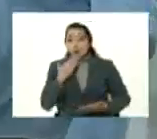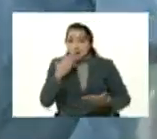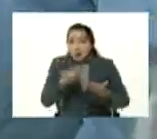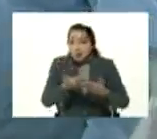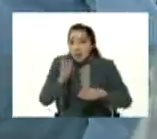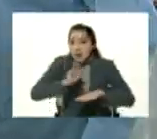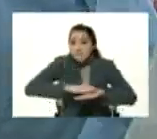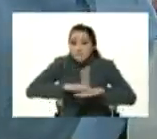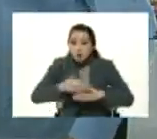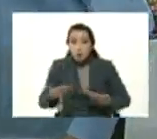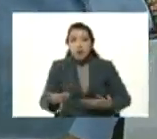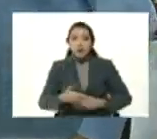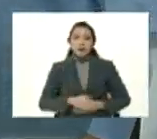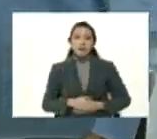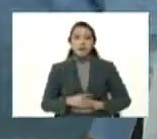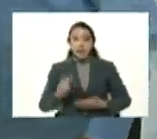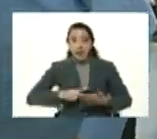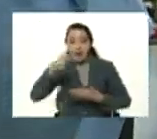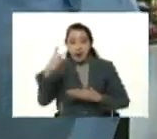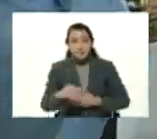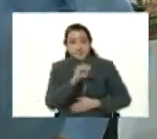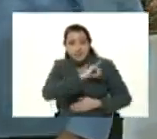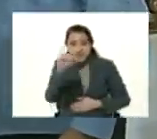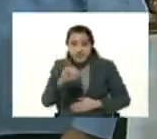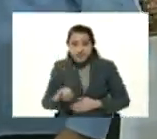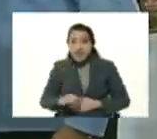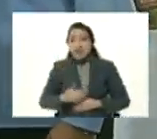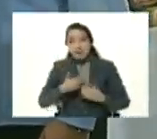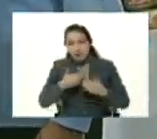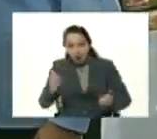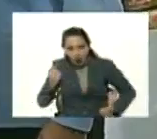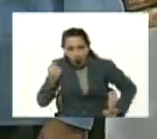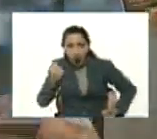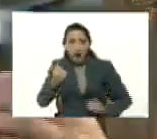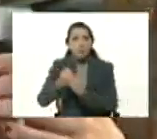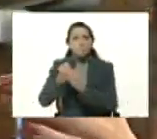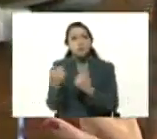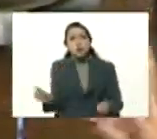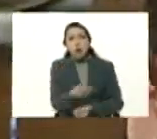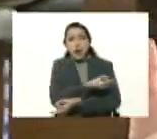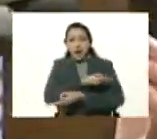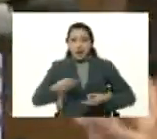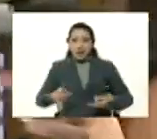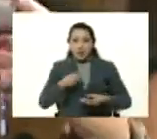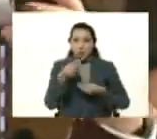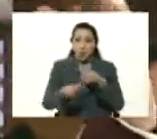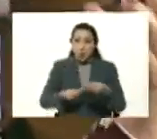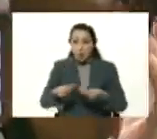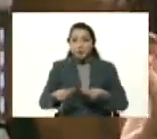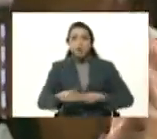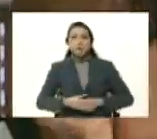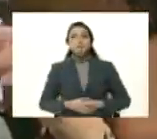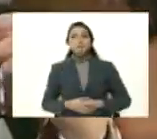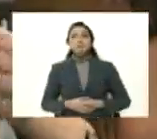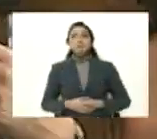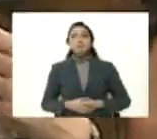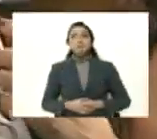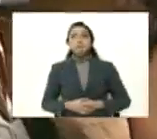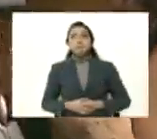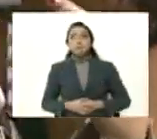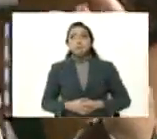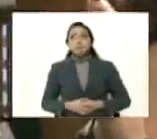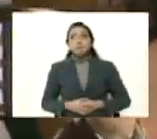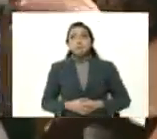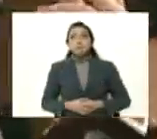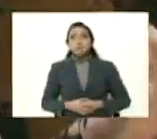porque el Plan Z nos ha reactivado y ha sido un éxito. Por allí nos piden inclusive